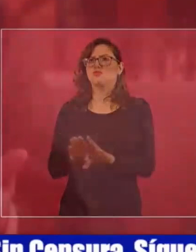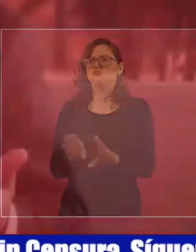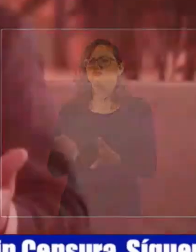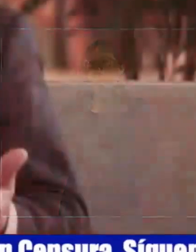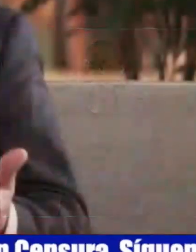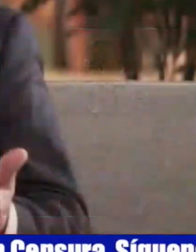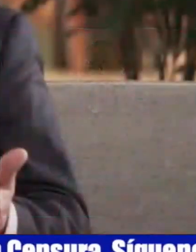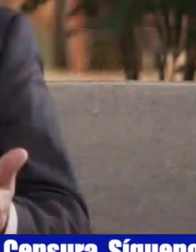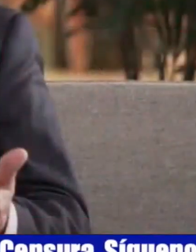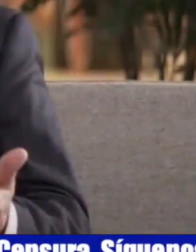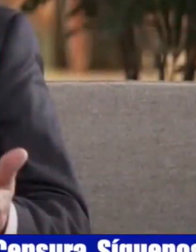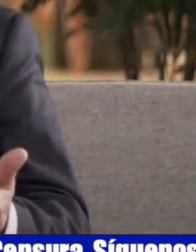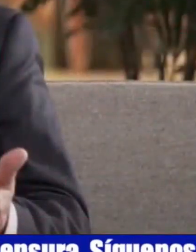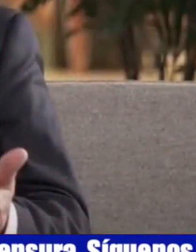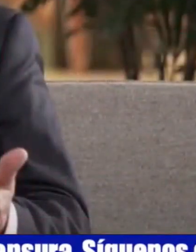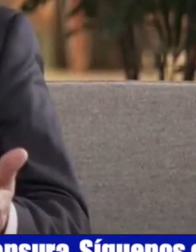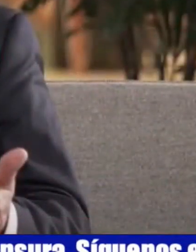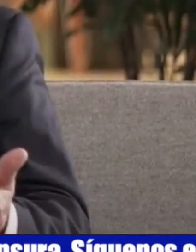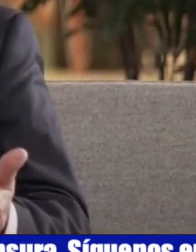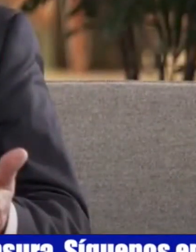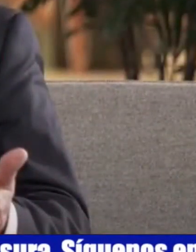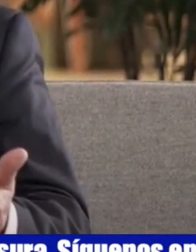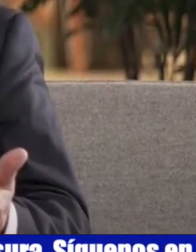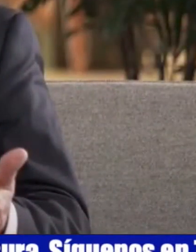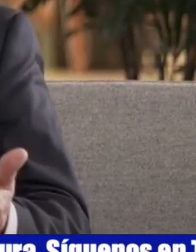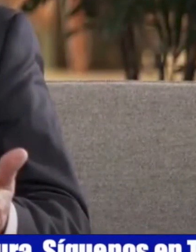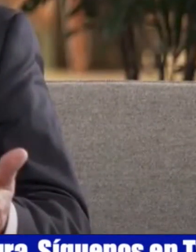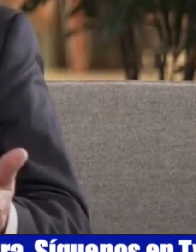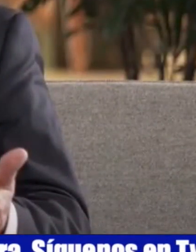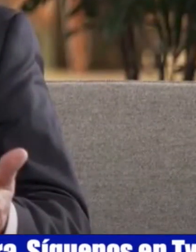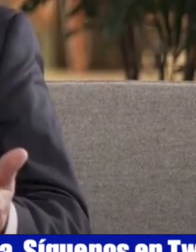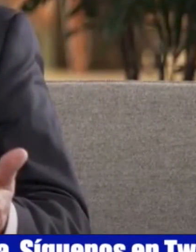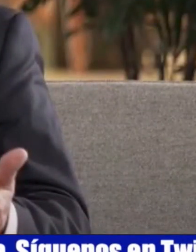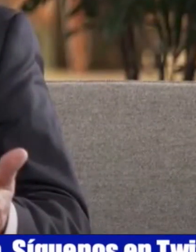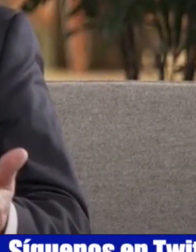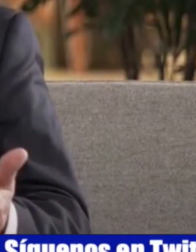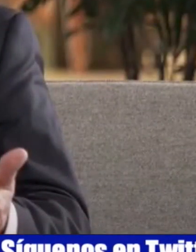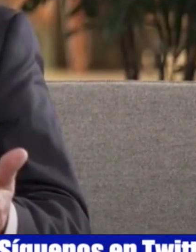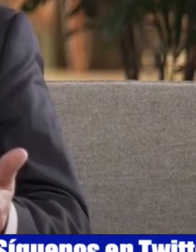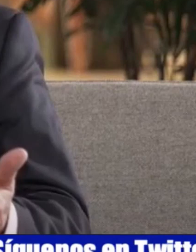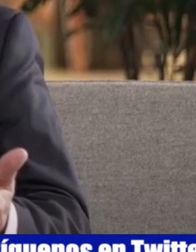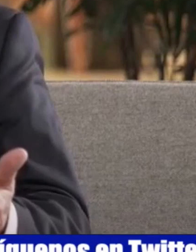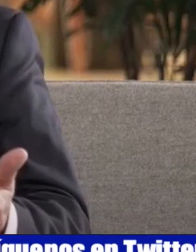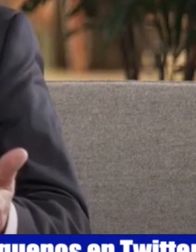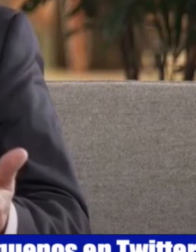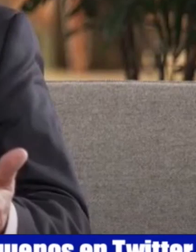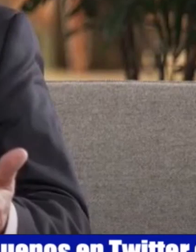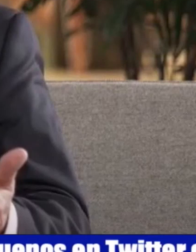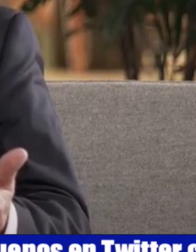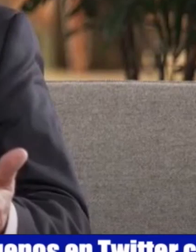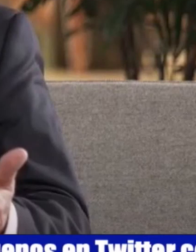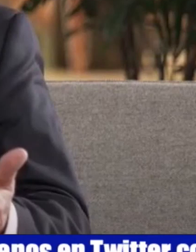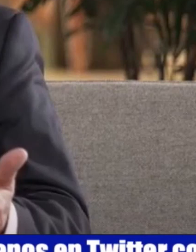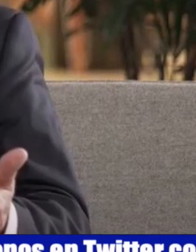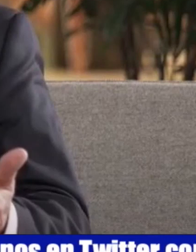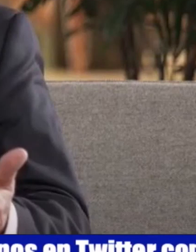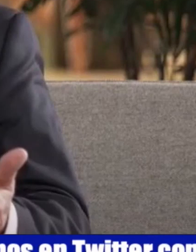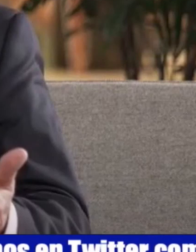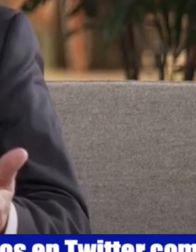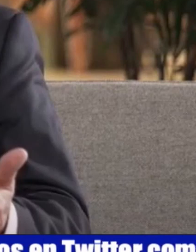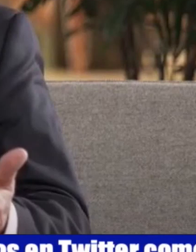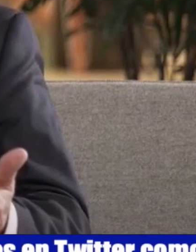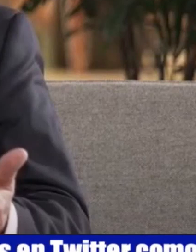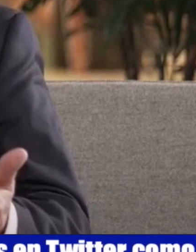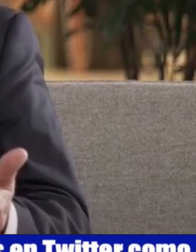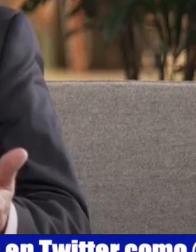de tutelar esta lucha democrática, pero en este momento me parece que la figura más vigorosa,